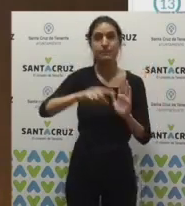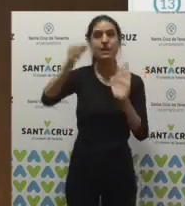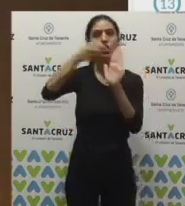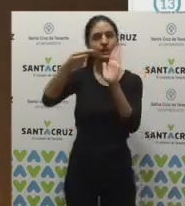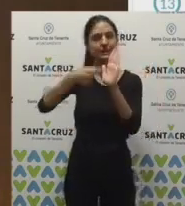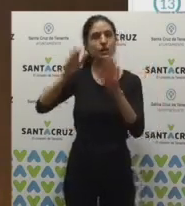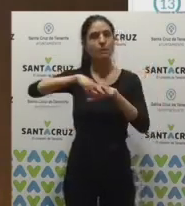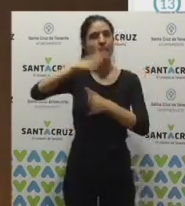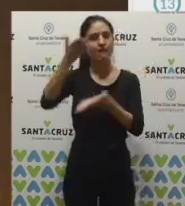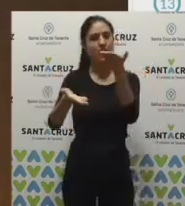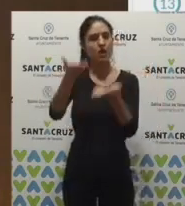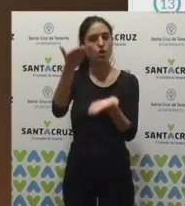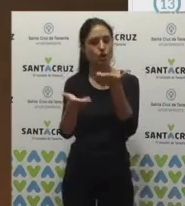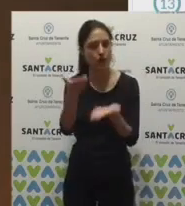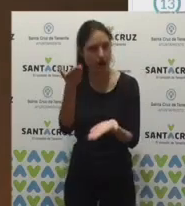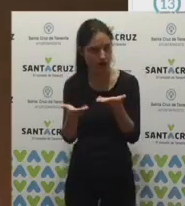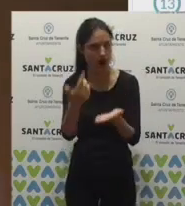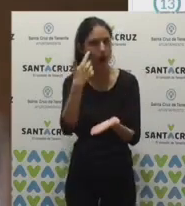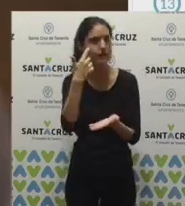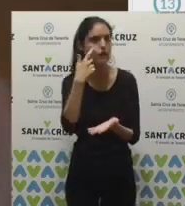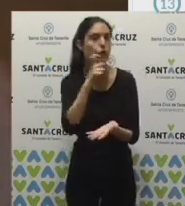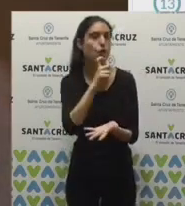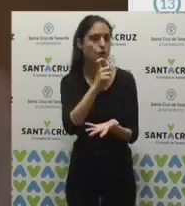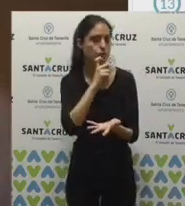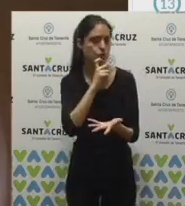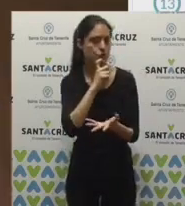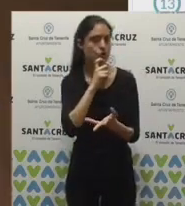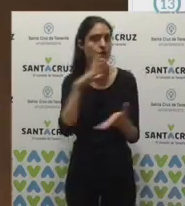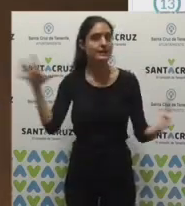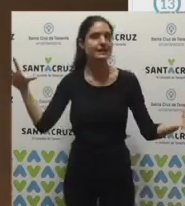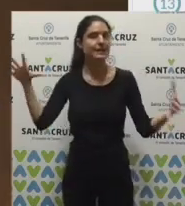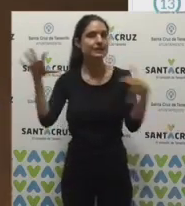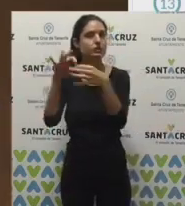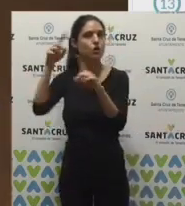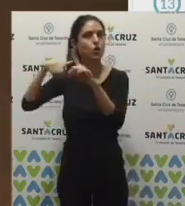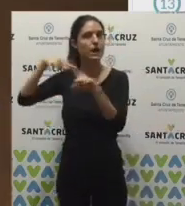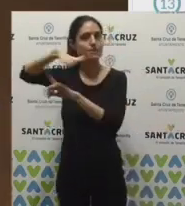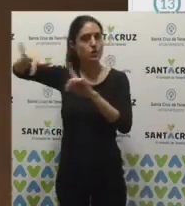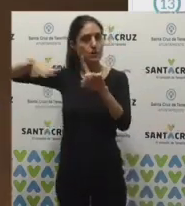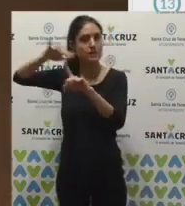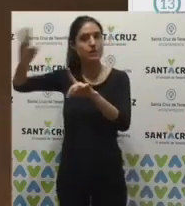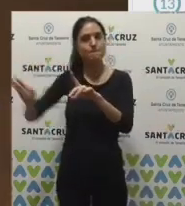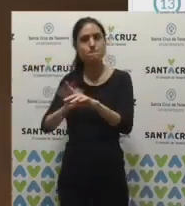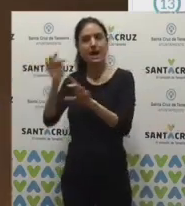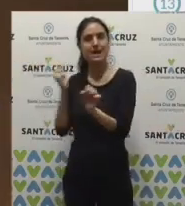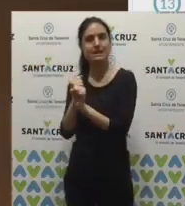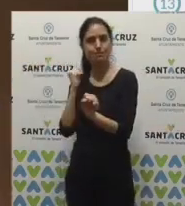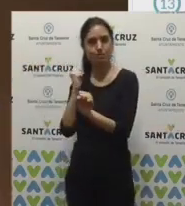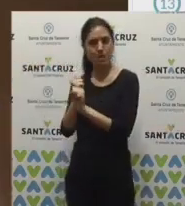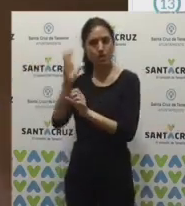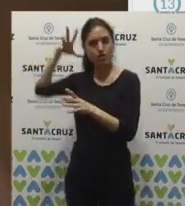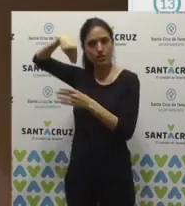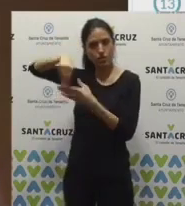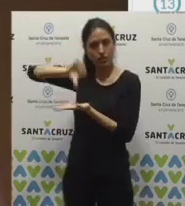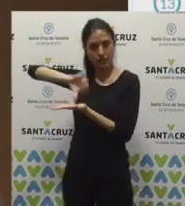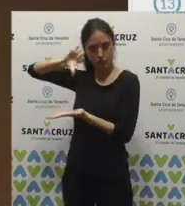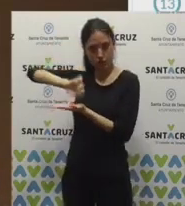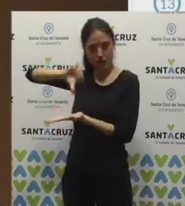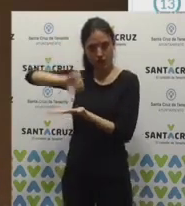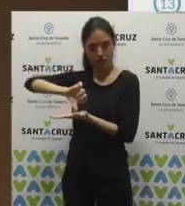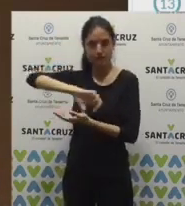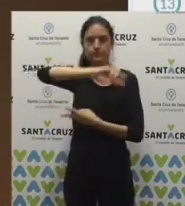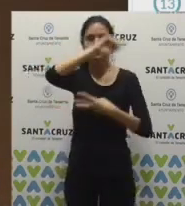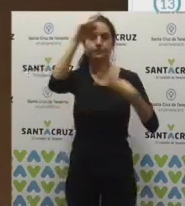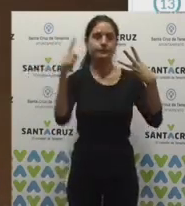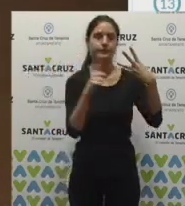valorarlo con unos temas relacionados con el medio ambiente y con el empleo propio en la ciudad el tercero